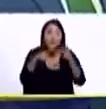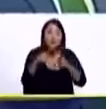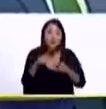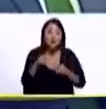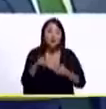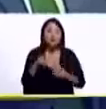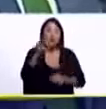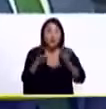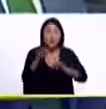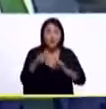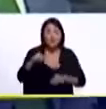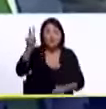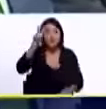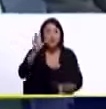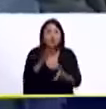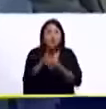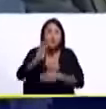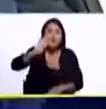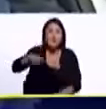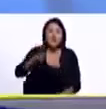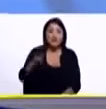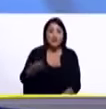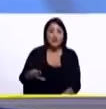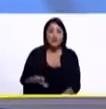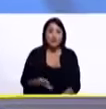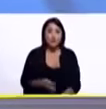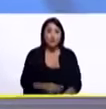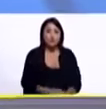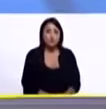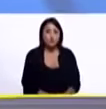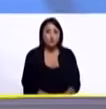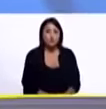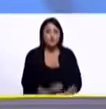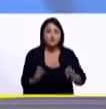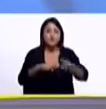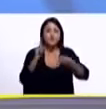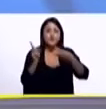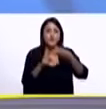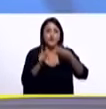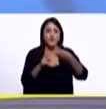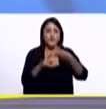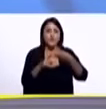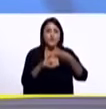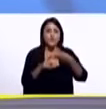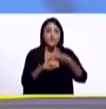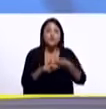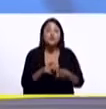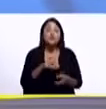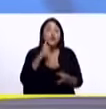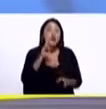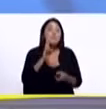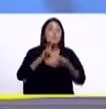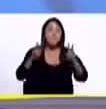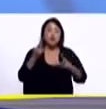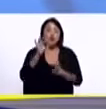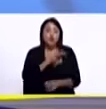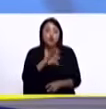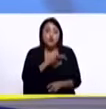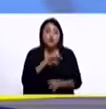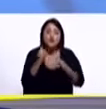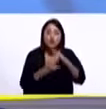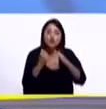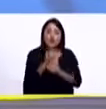República Bolivariana de Venezuela sobre el territorio esequivo. 3. Cuidar la paz social y las instituciones democráticas